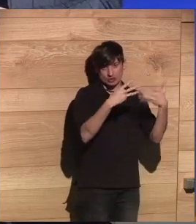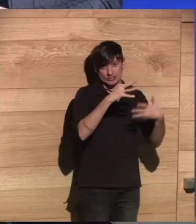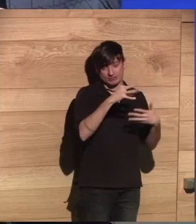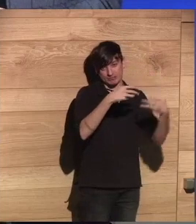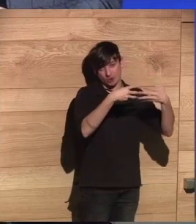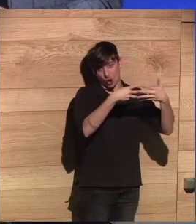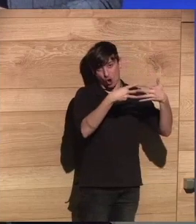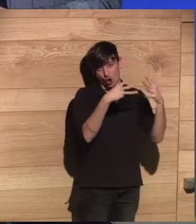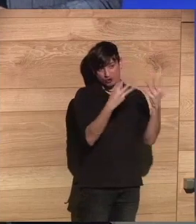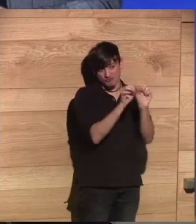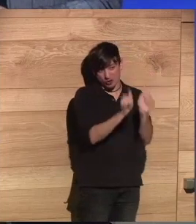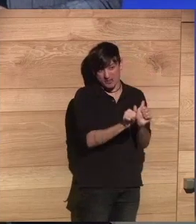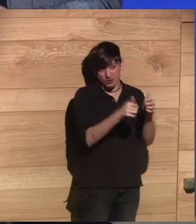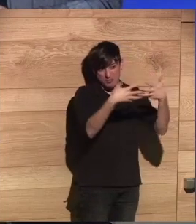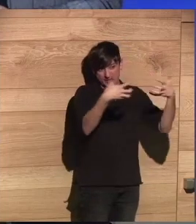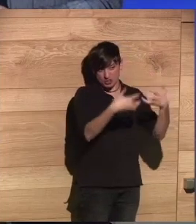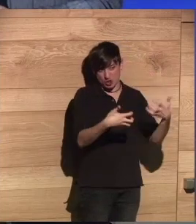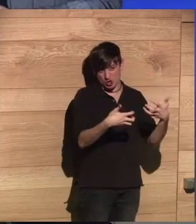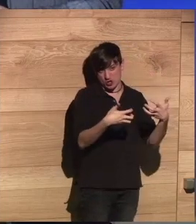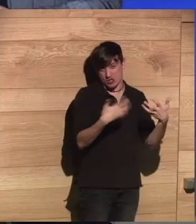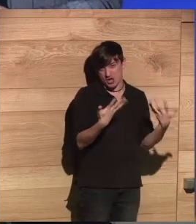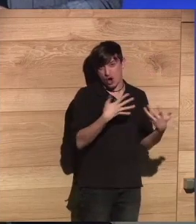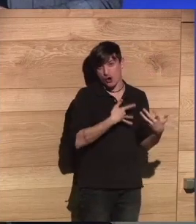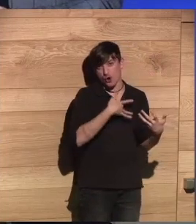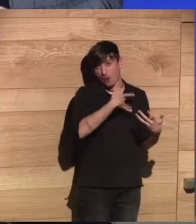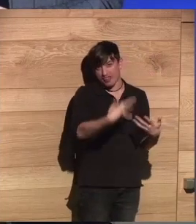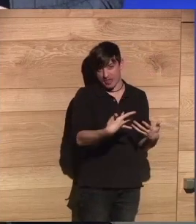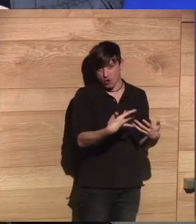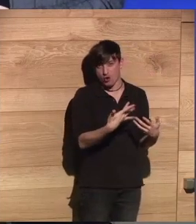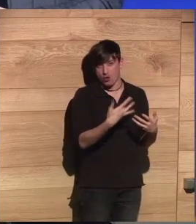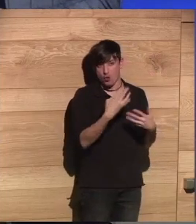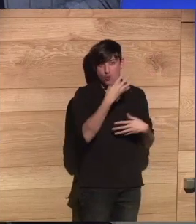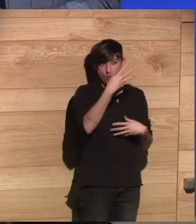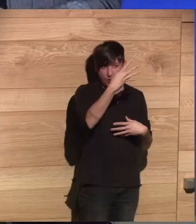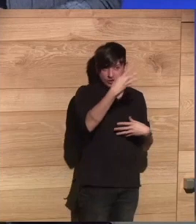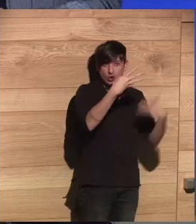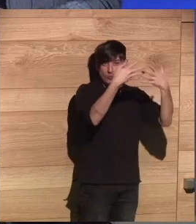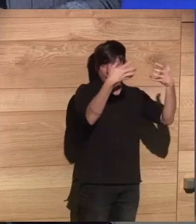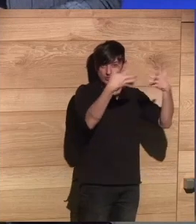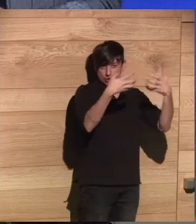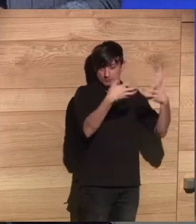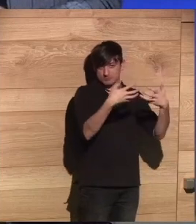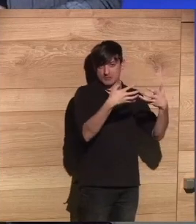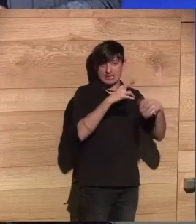el formato del verso del romancero, ¿no? Cuatro versos con rima alterna, ¿no?